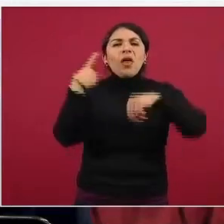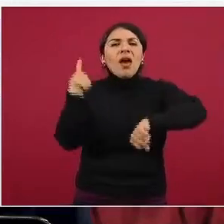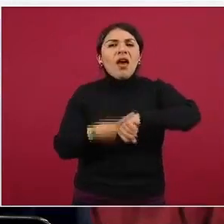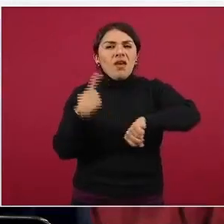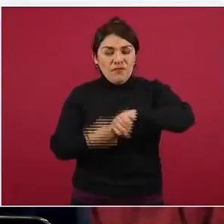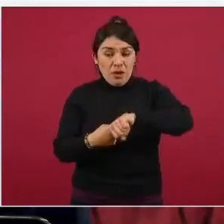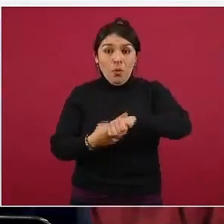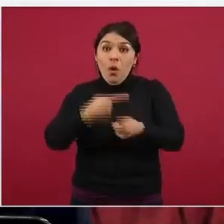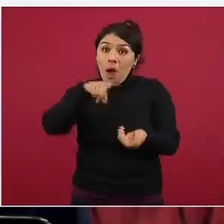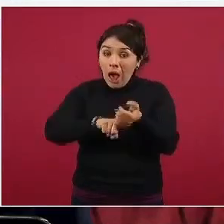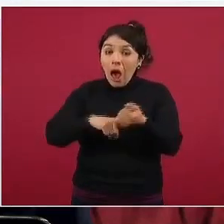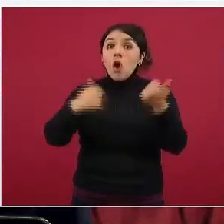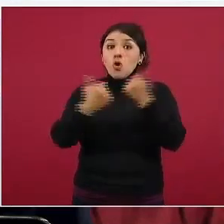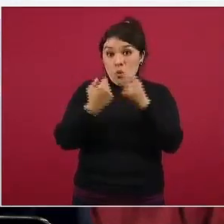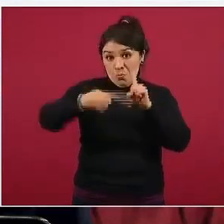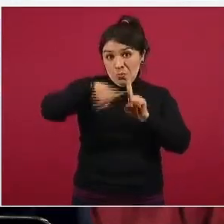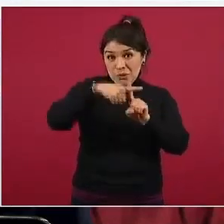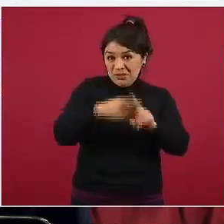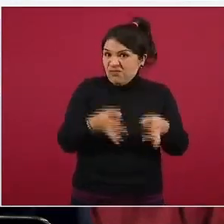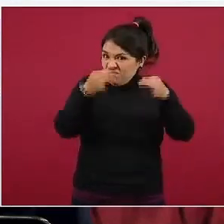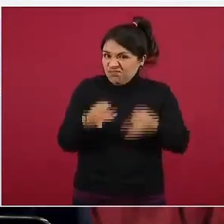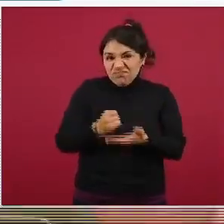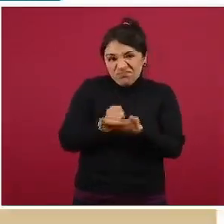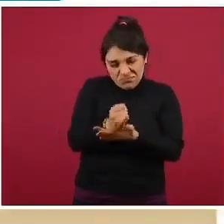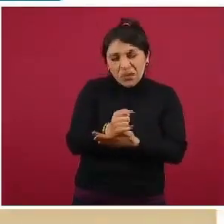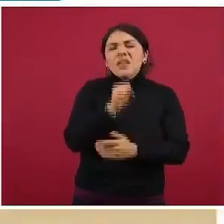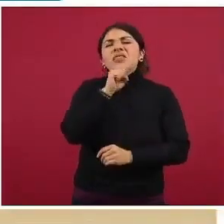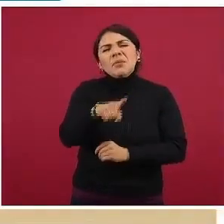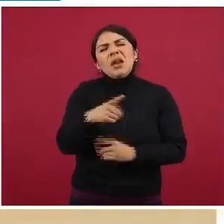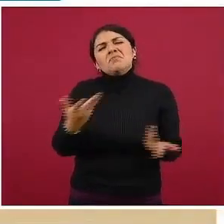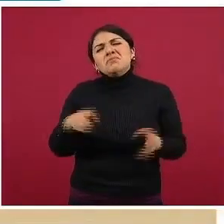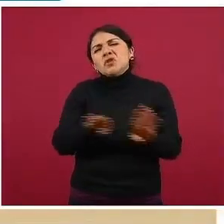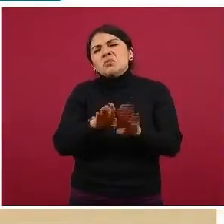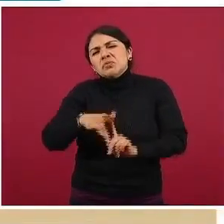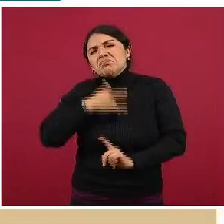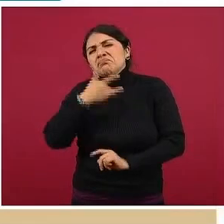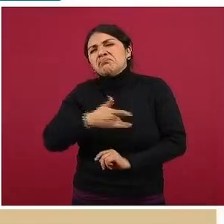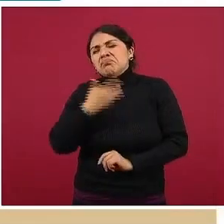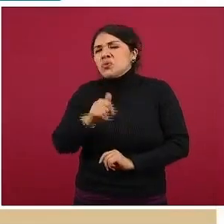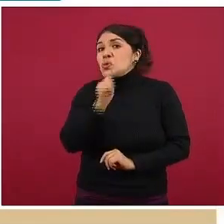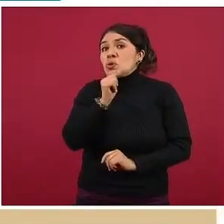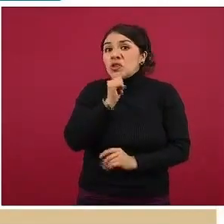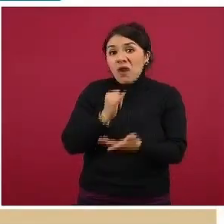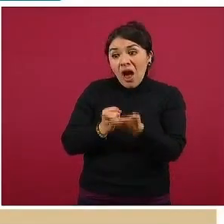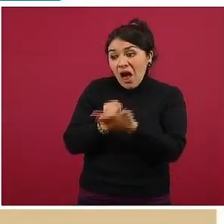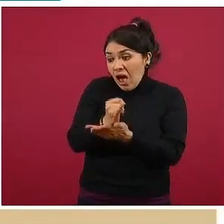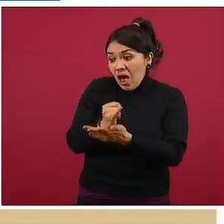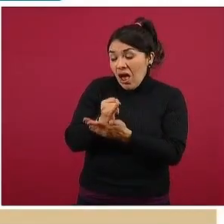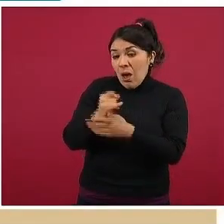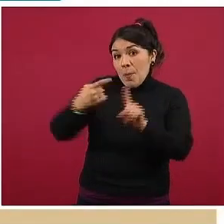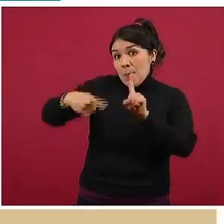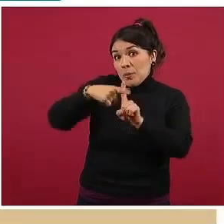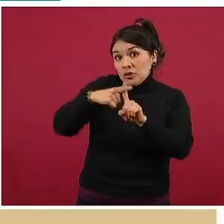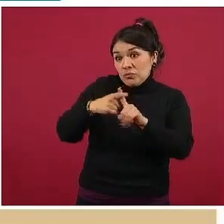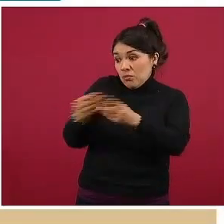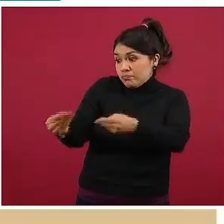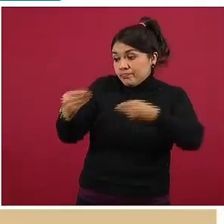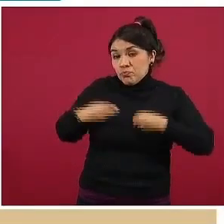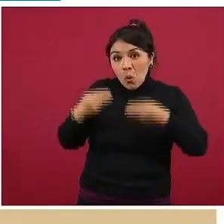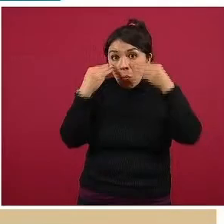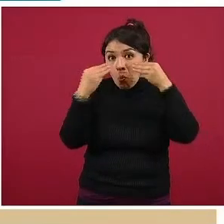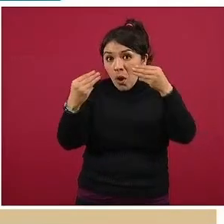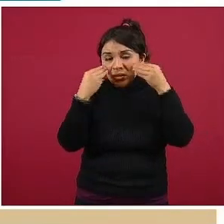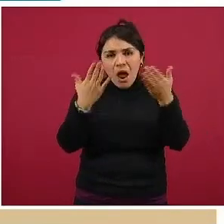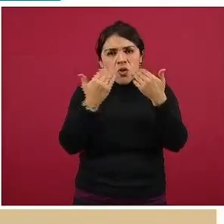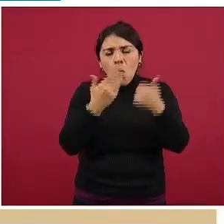casos confirmados, sino también la proporción de los casos de los que no se tuvieron muestras, pero que por